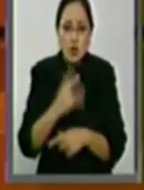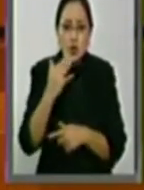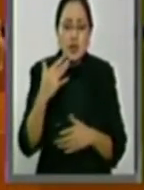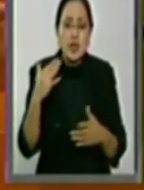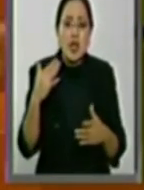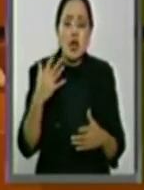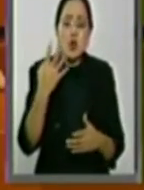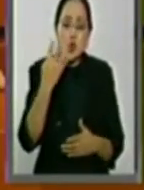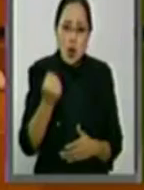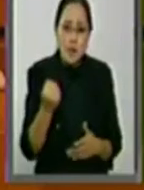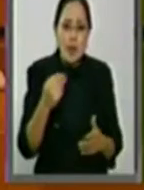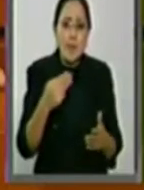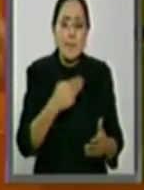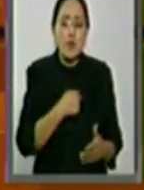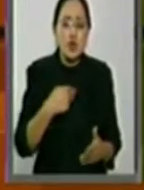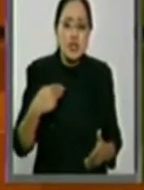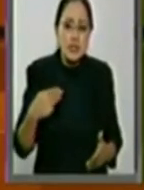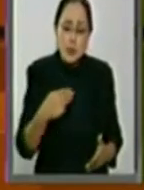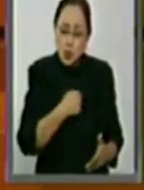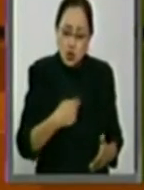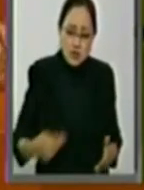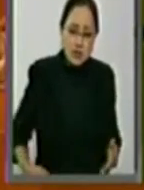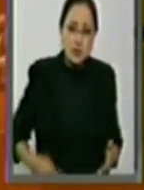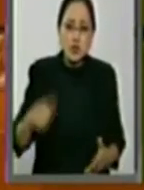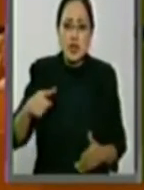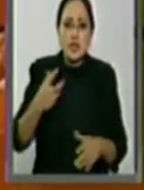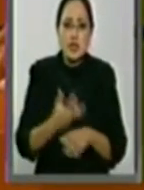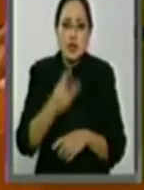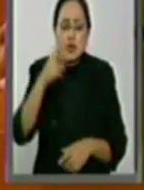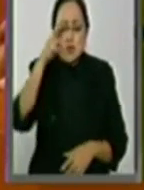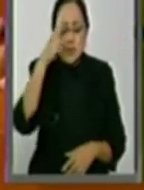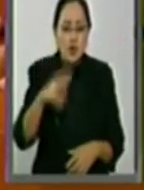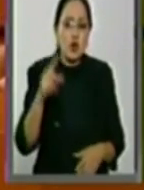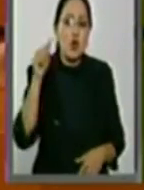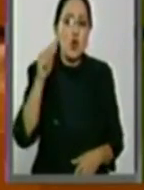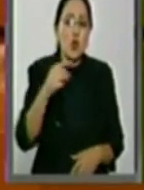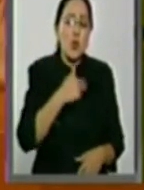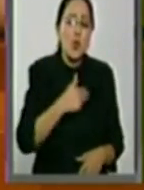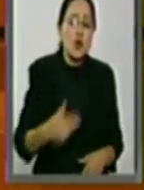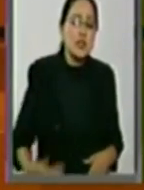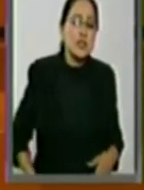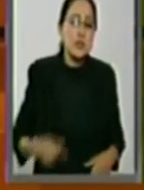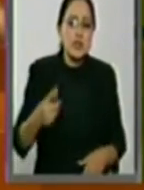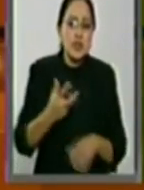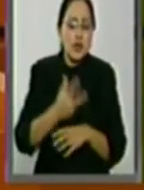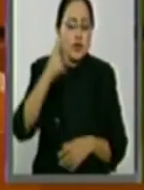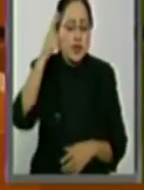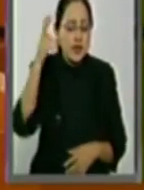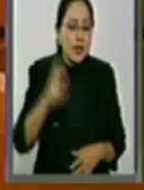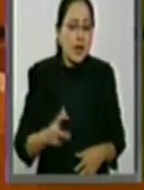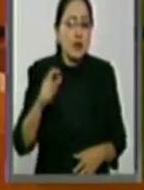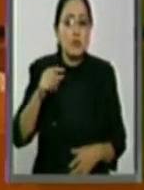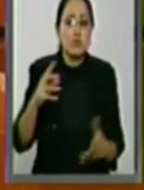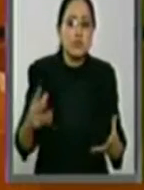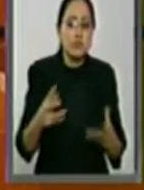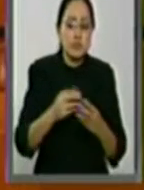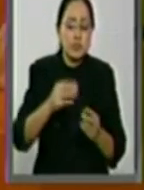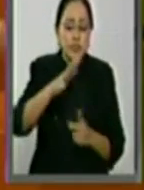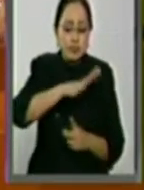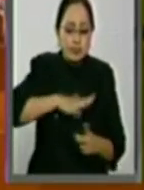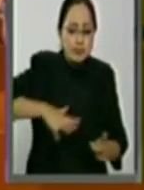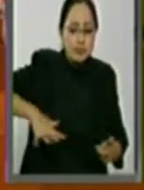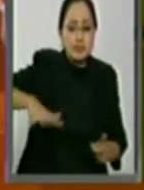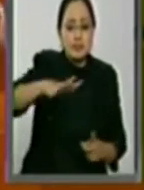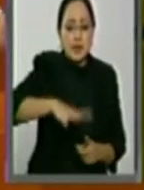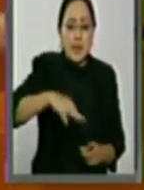59 municipios en el Estado de México, un municipio en el Estado de Hidalgo, y que conforman la zona metropolitana no